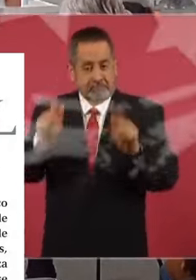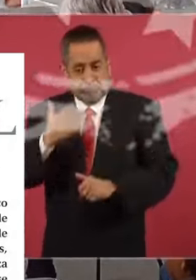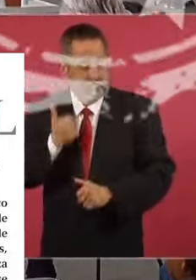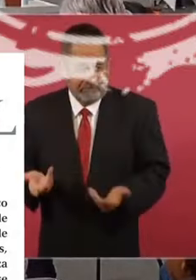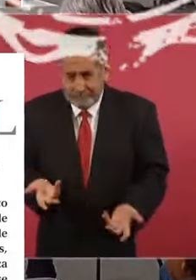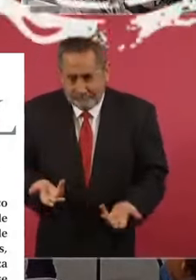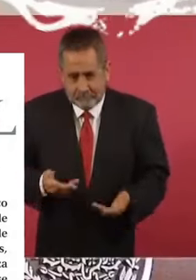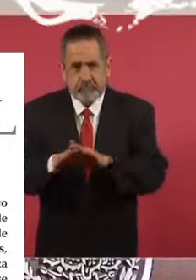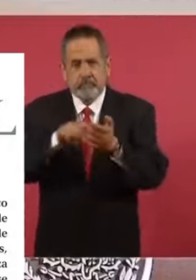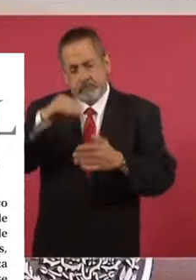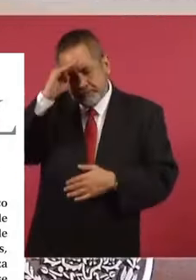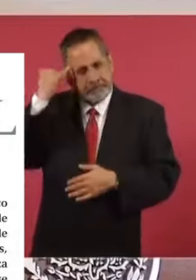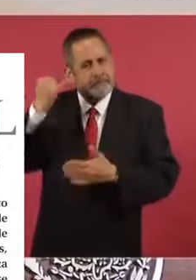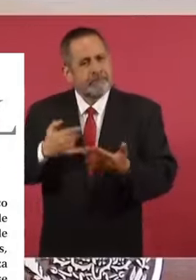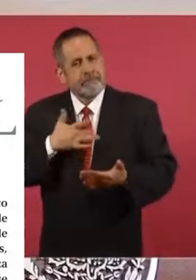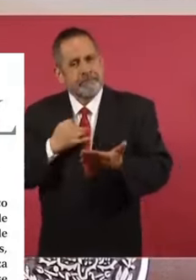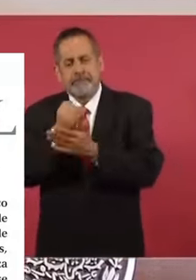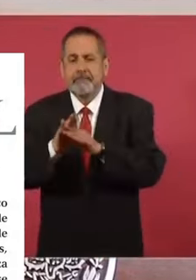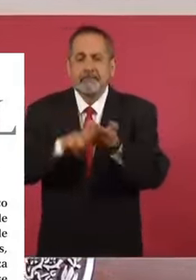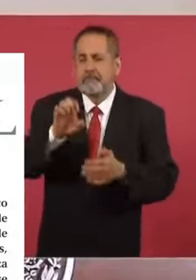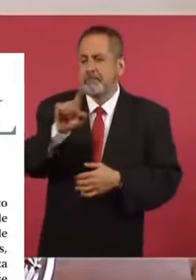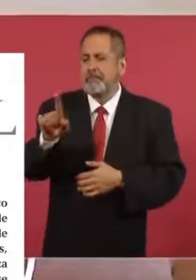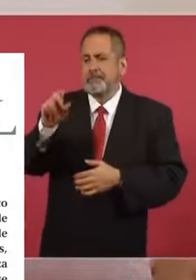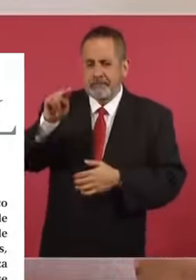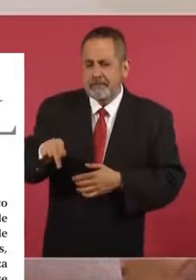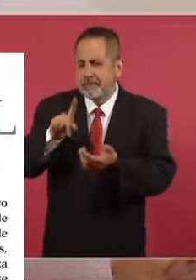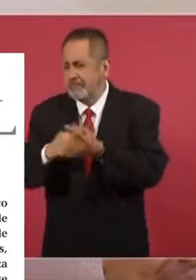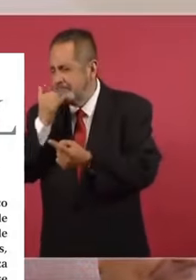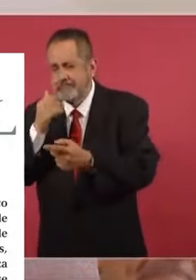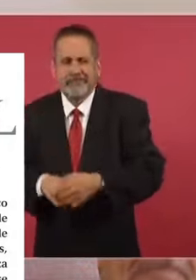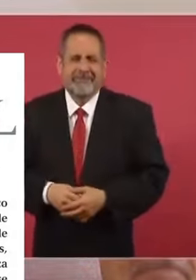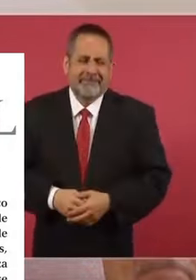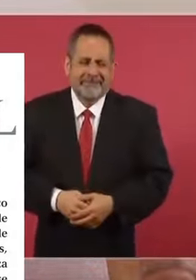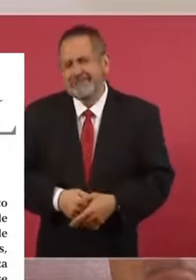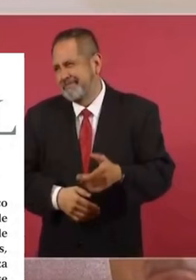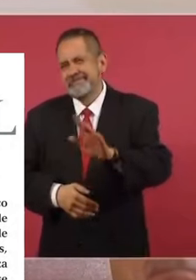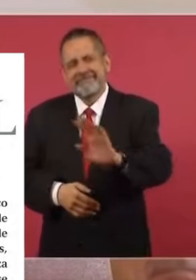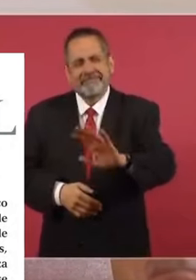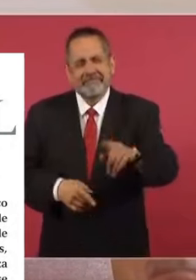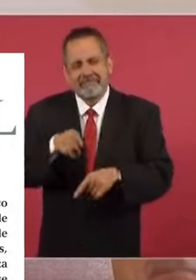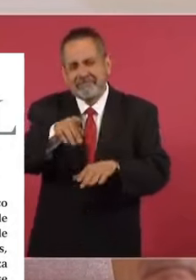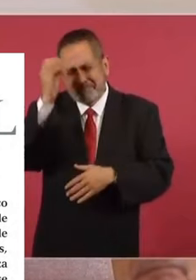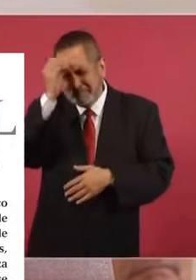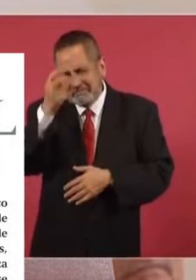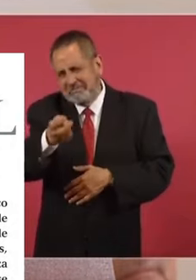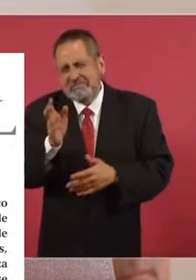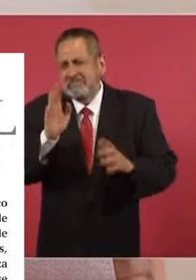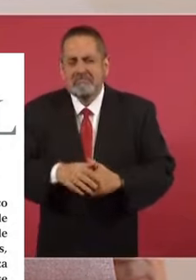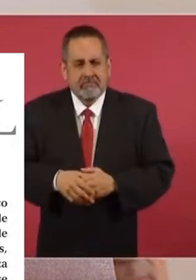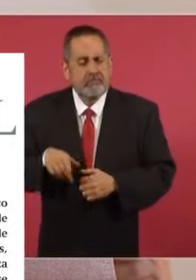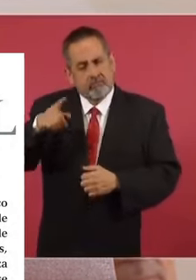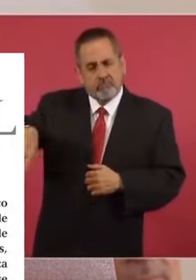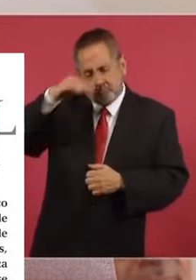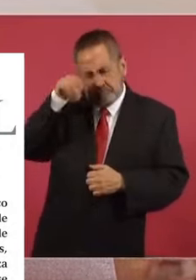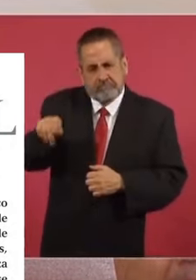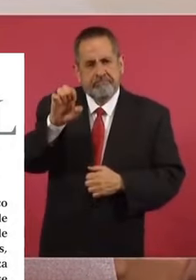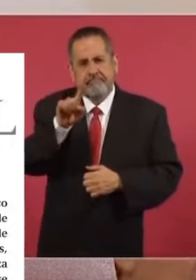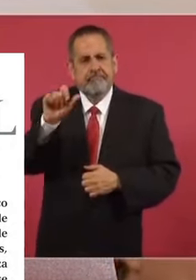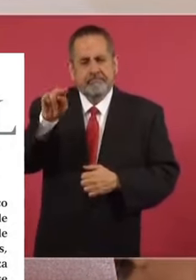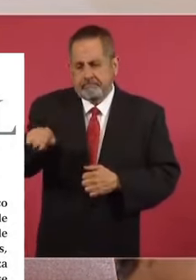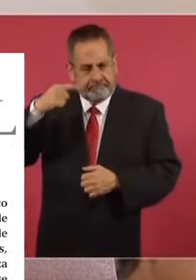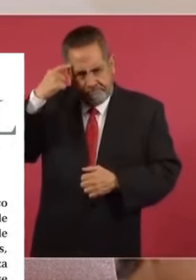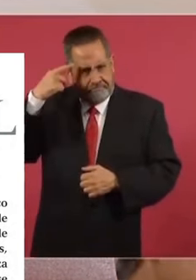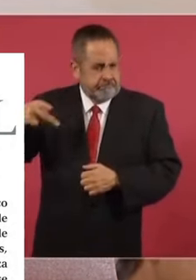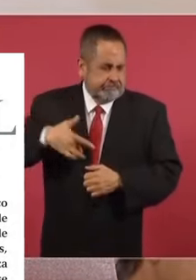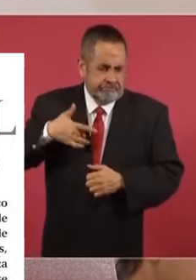yo quisiera preguntarle cuál es el balance y análisis que hace de lo que sucedió con el stln a ciertos errores No quiero este opinar sobre eso o sea yo creo que ellos deben de